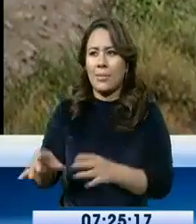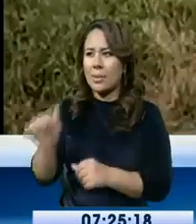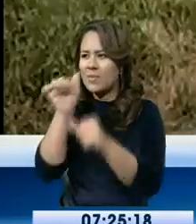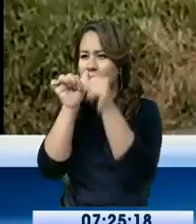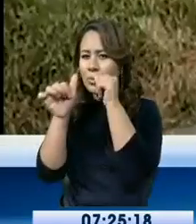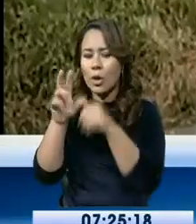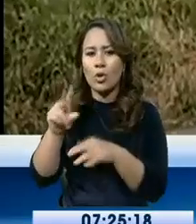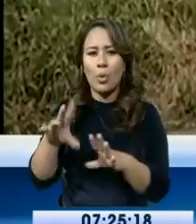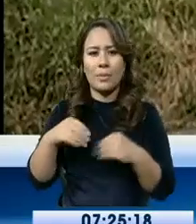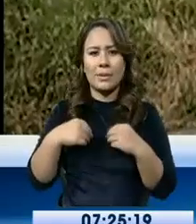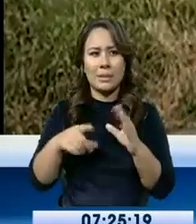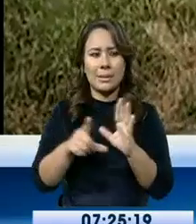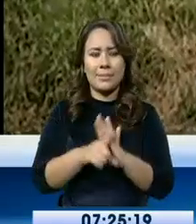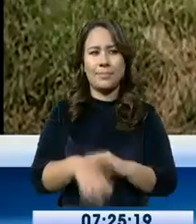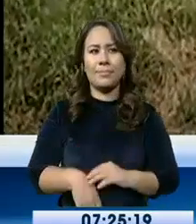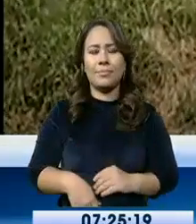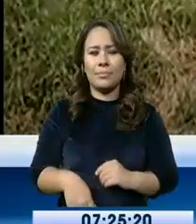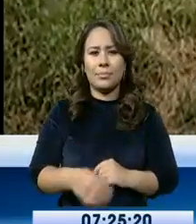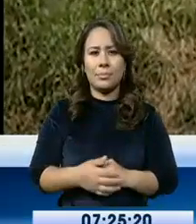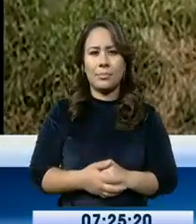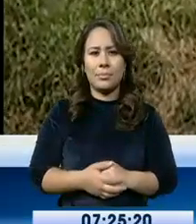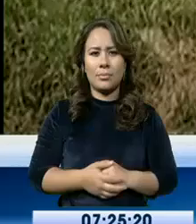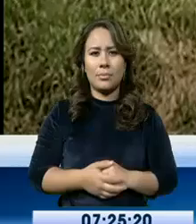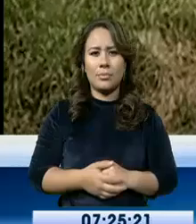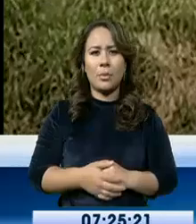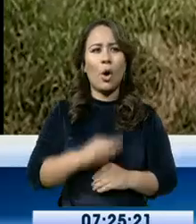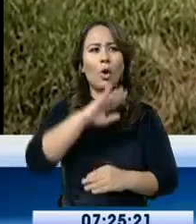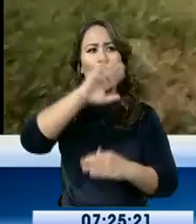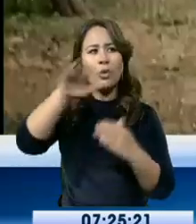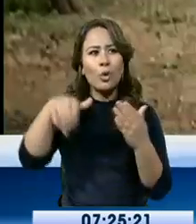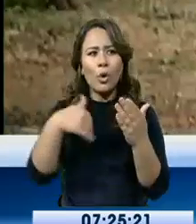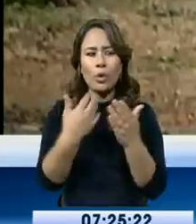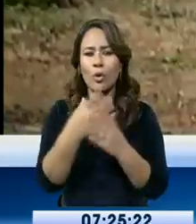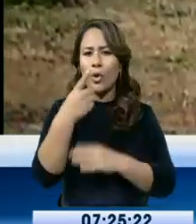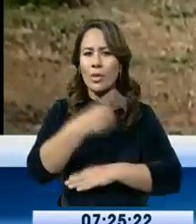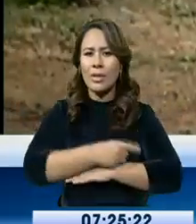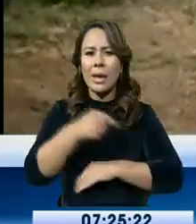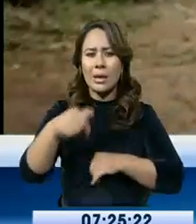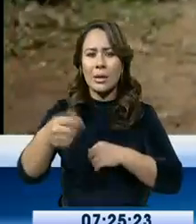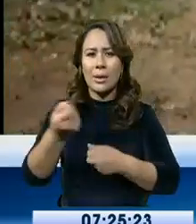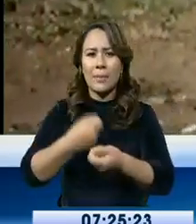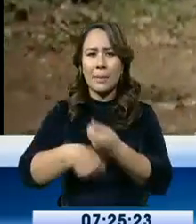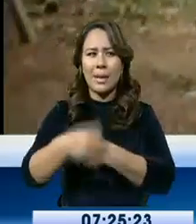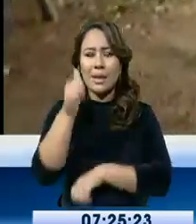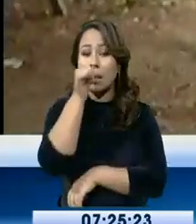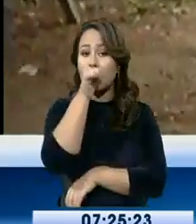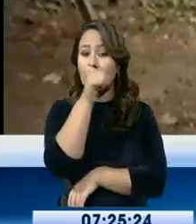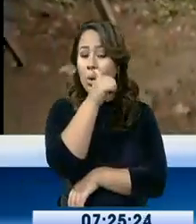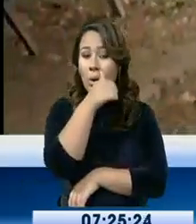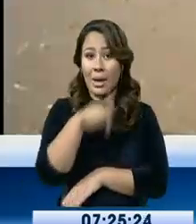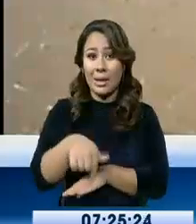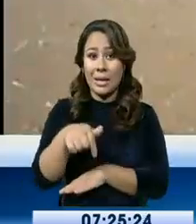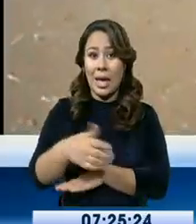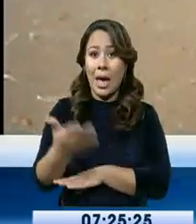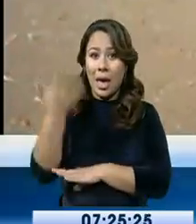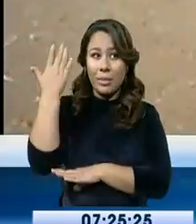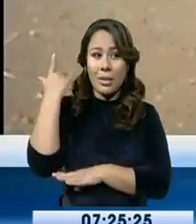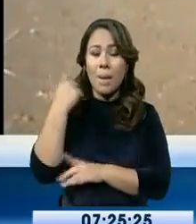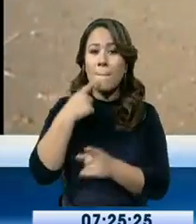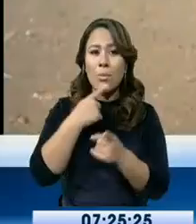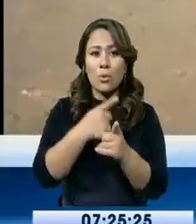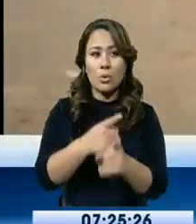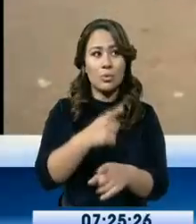ley. Todo eso sí, es verdad, todos los días, el pan de cada día, toda esta parte de aquí, atrás. Por ello,